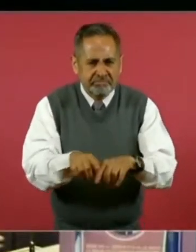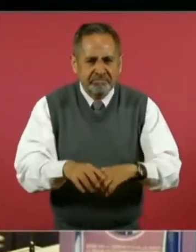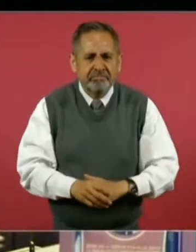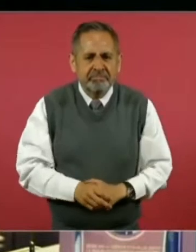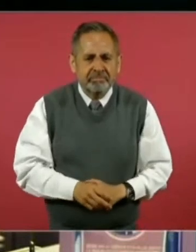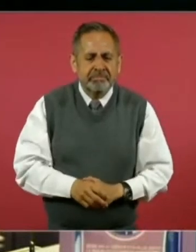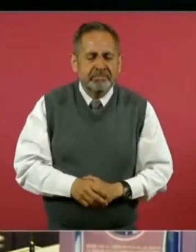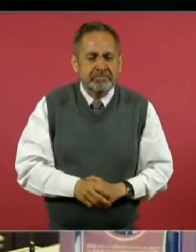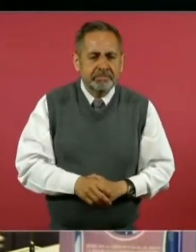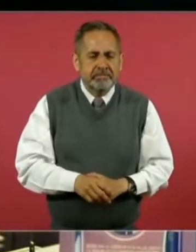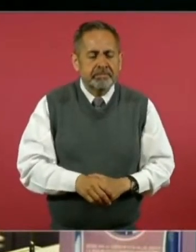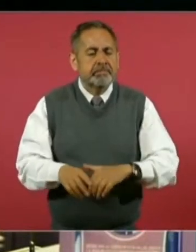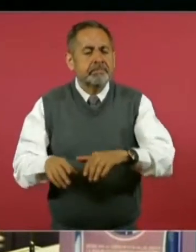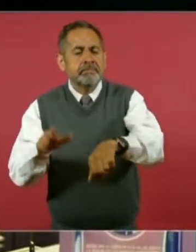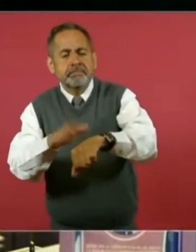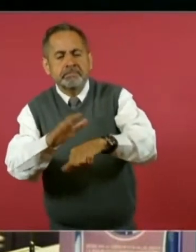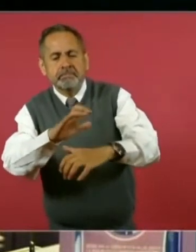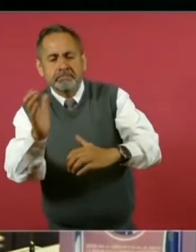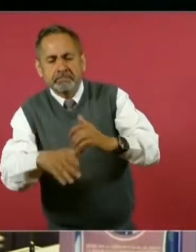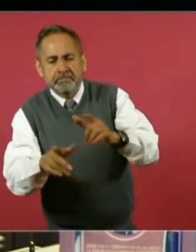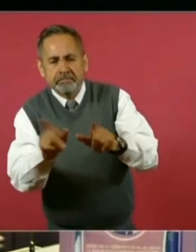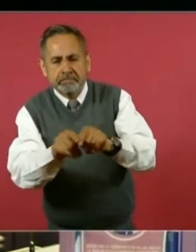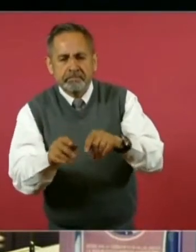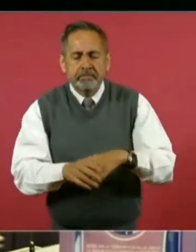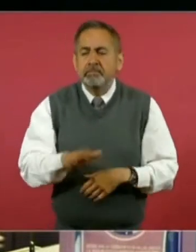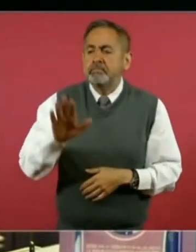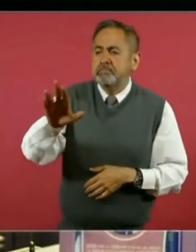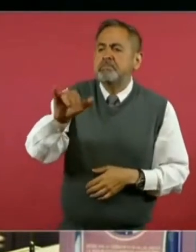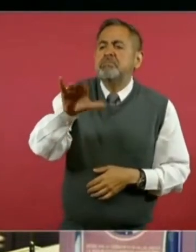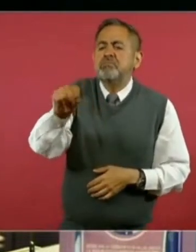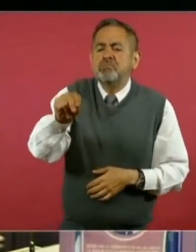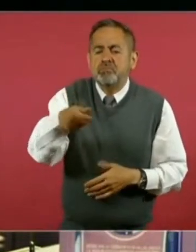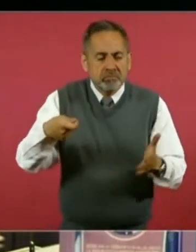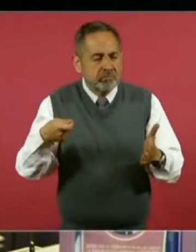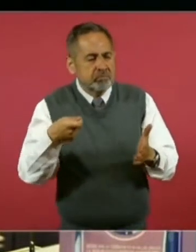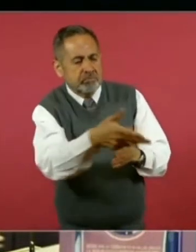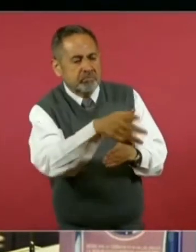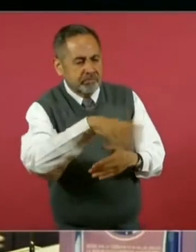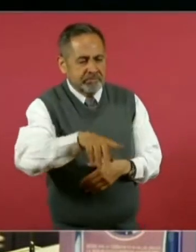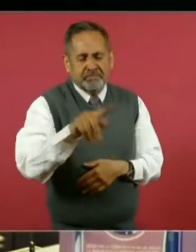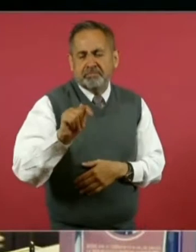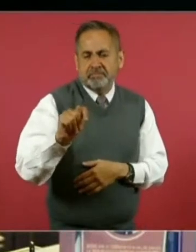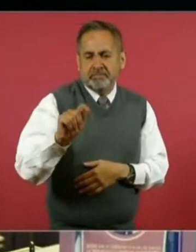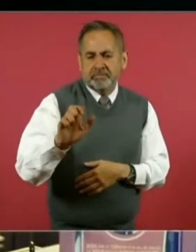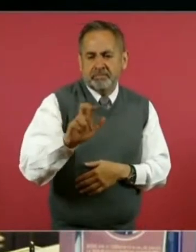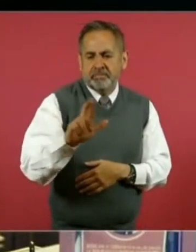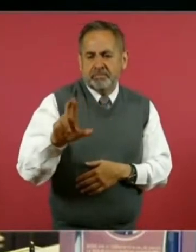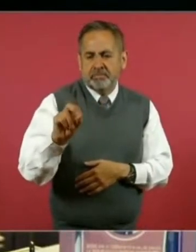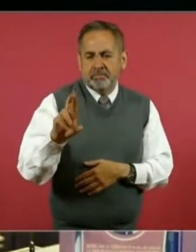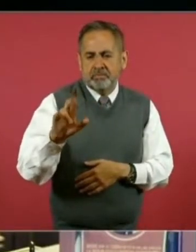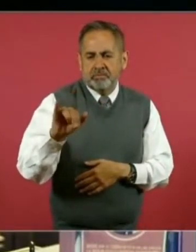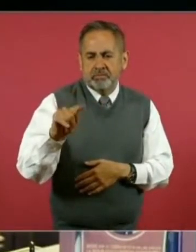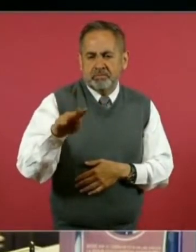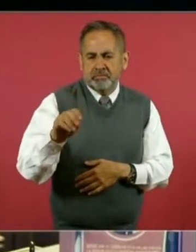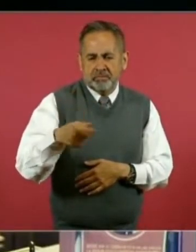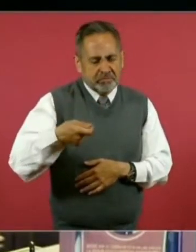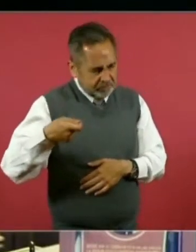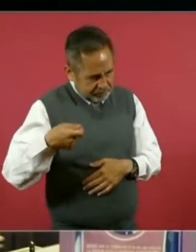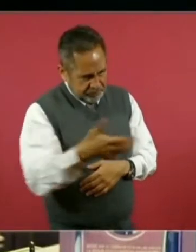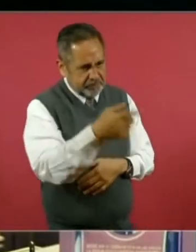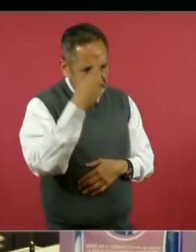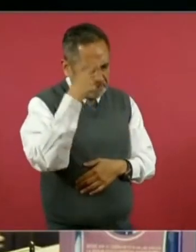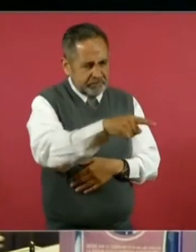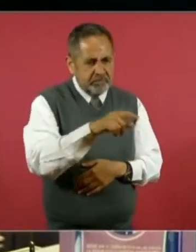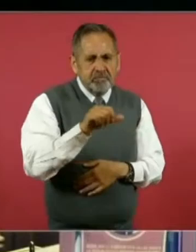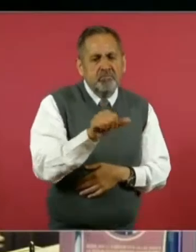Permitamos si que concluya la o no pregunta. a tipificar todas estas acciones del crimen organizado realmente